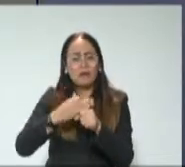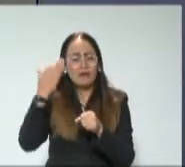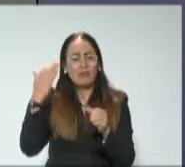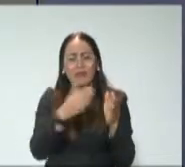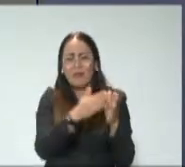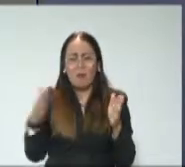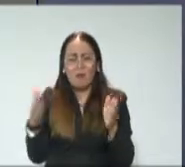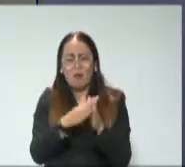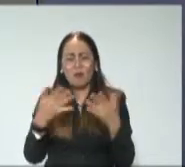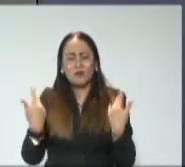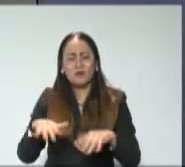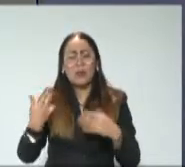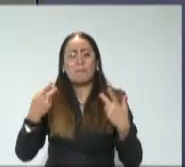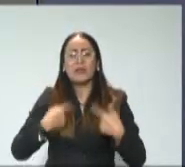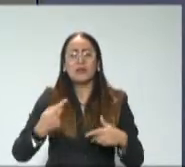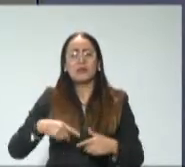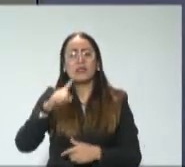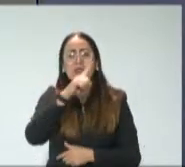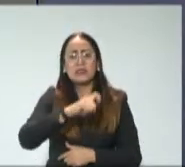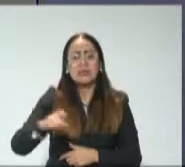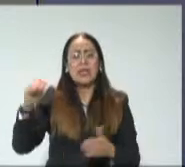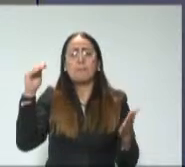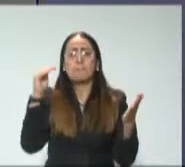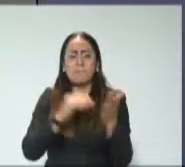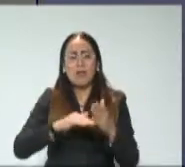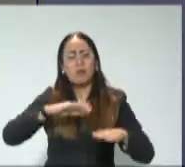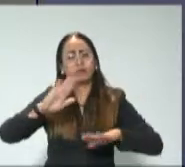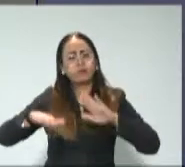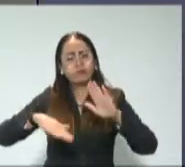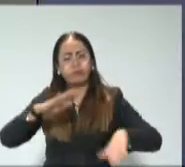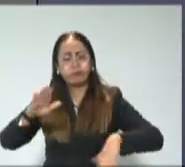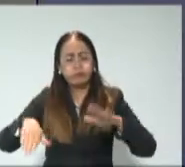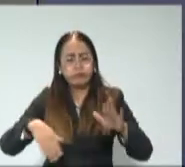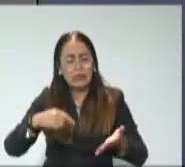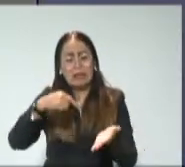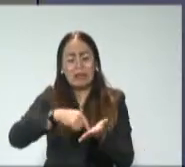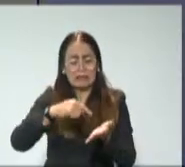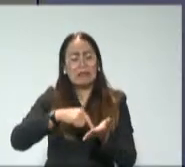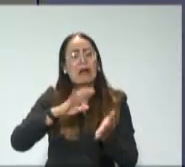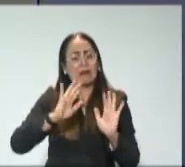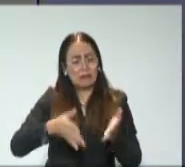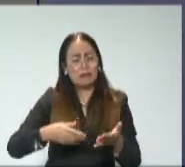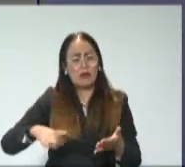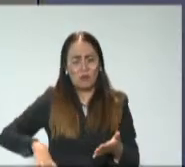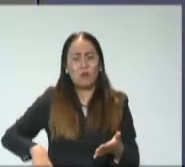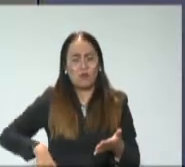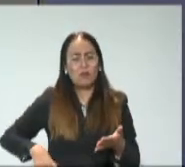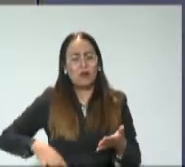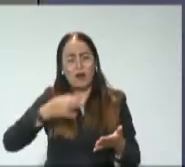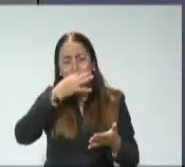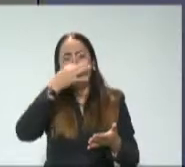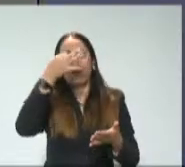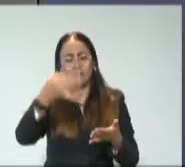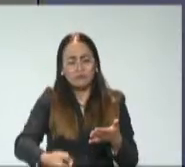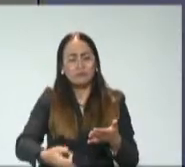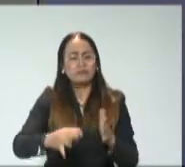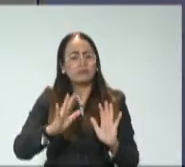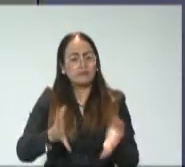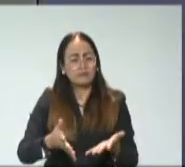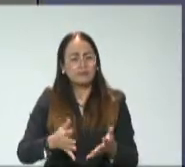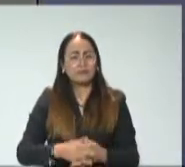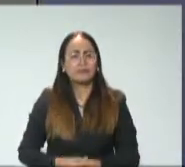prácticamente 100000 muertas muertes oficialmente reconocidas cosa que hay que decir y con López gat habrá que